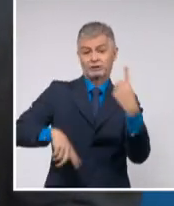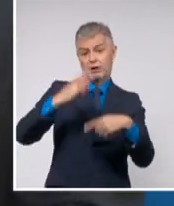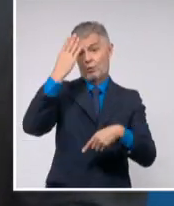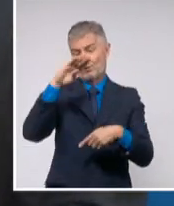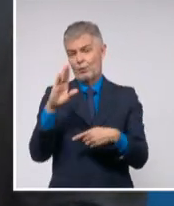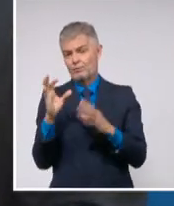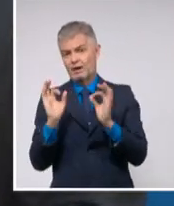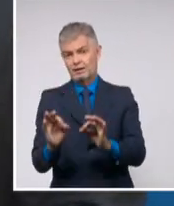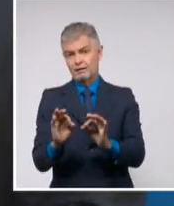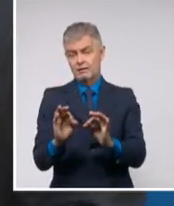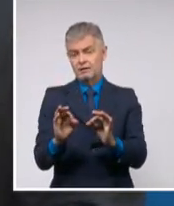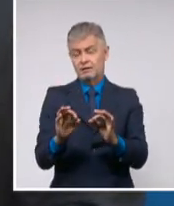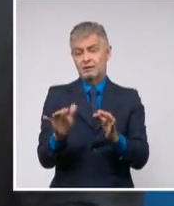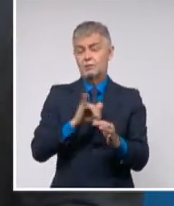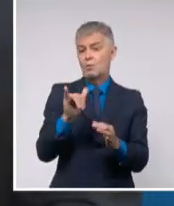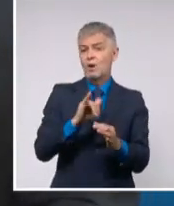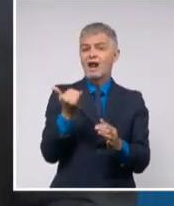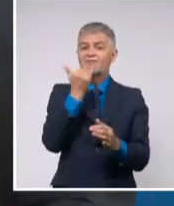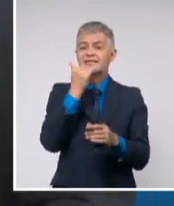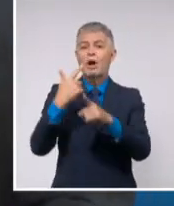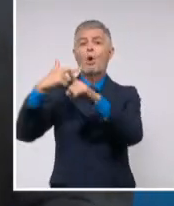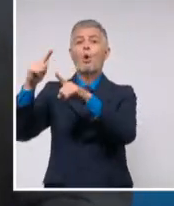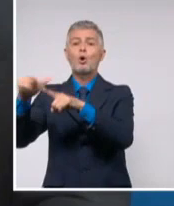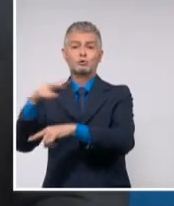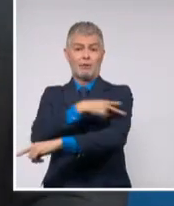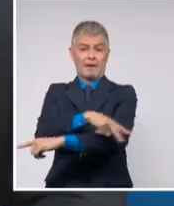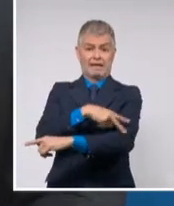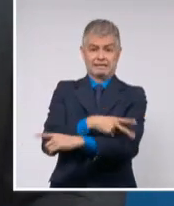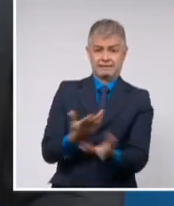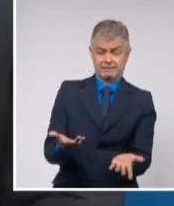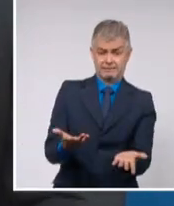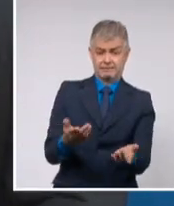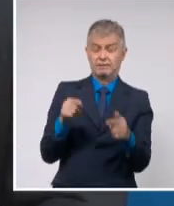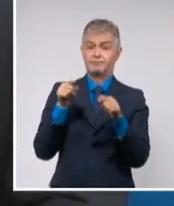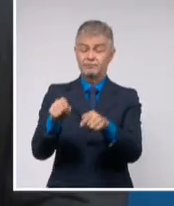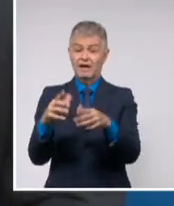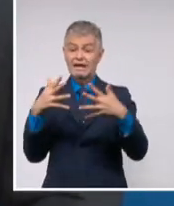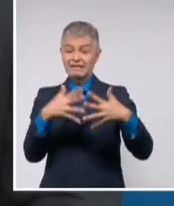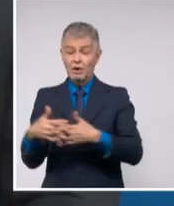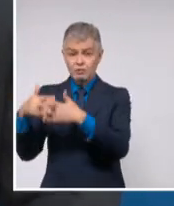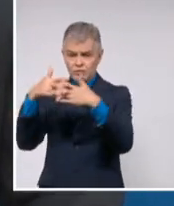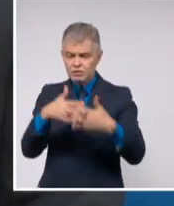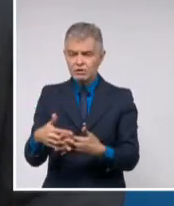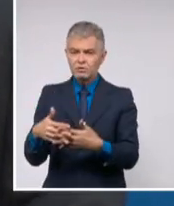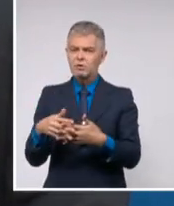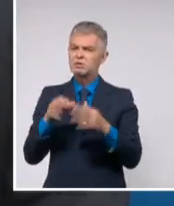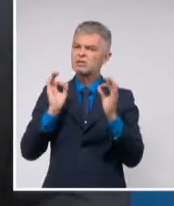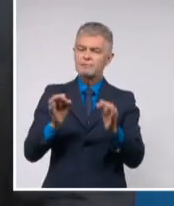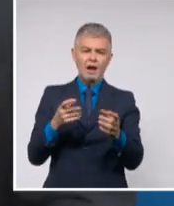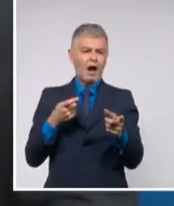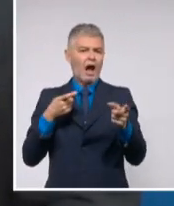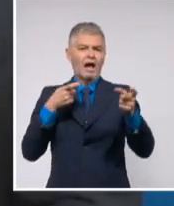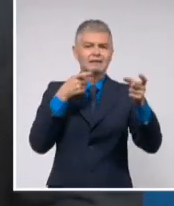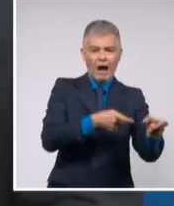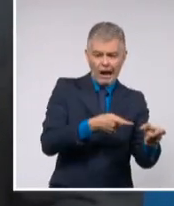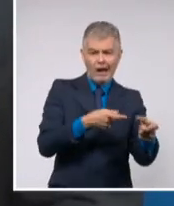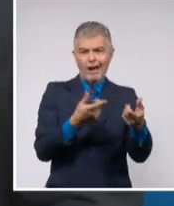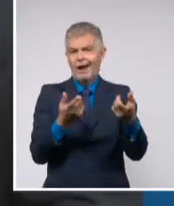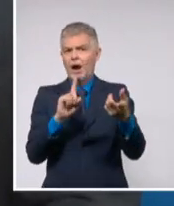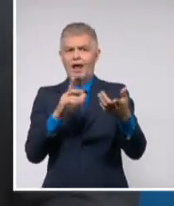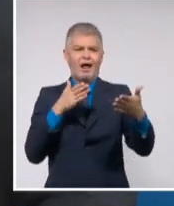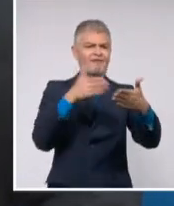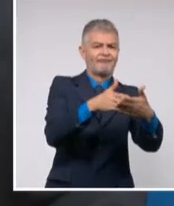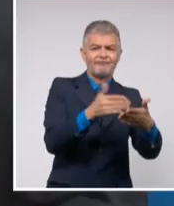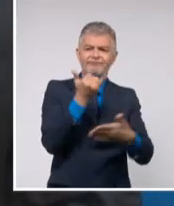carácter extraterritorial. Es el que ataca desvergonzadamente a nuestra cooperación